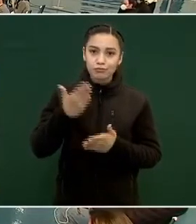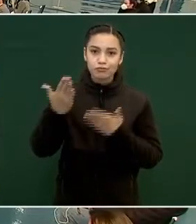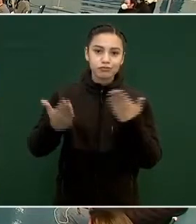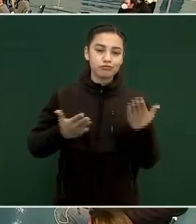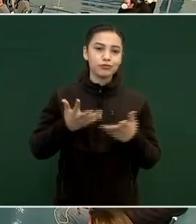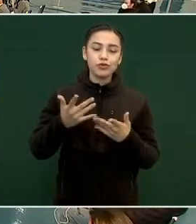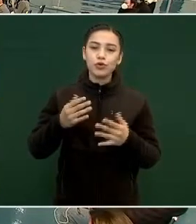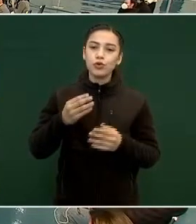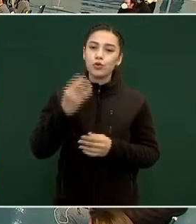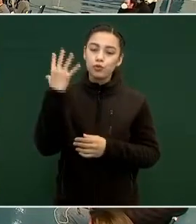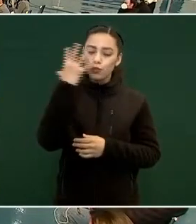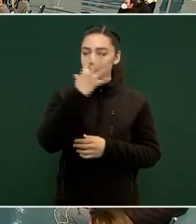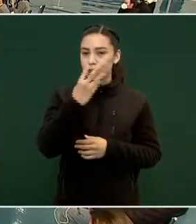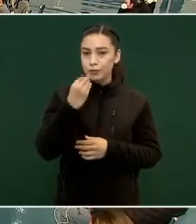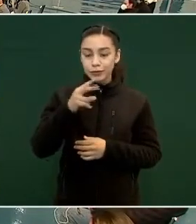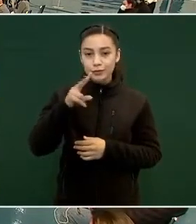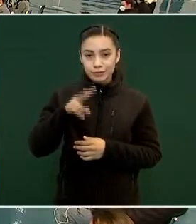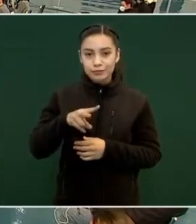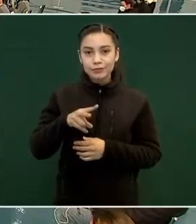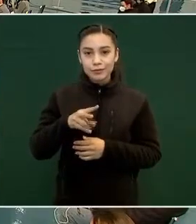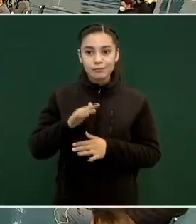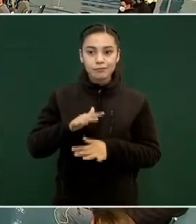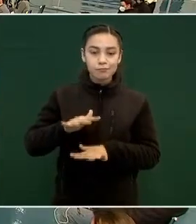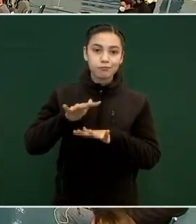Efraín Huerta,